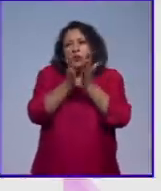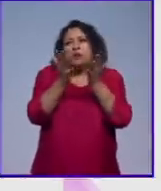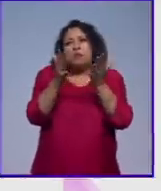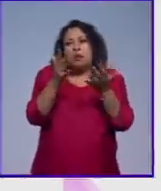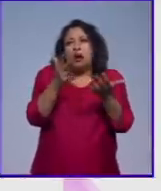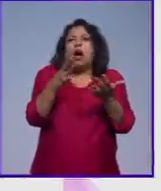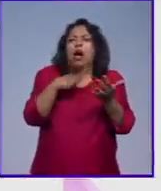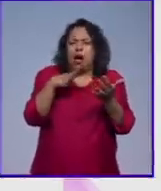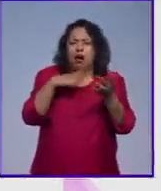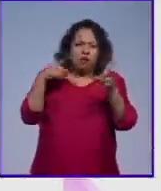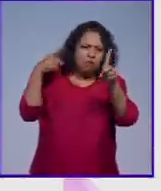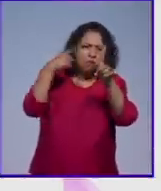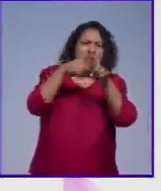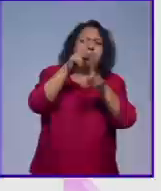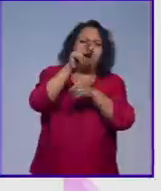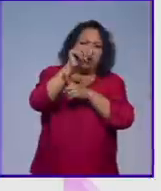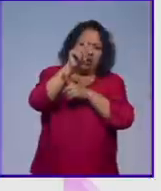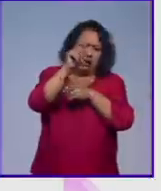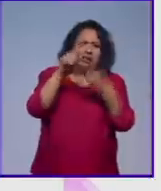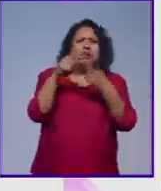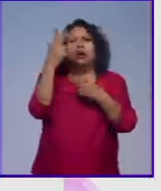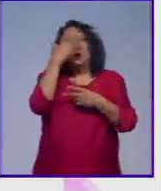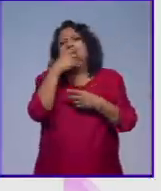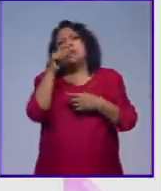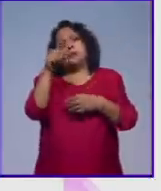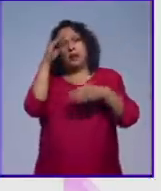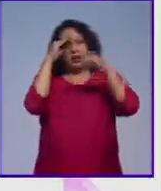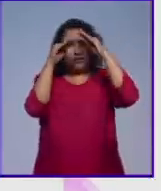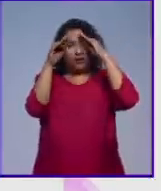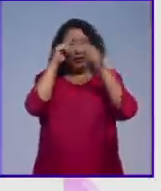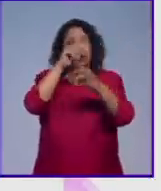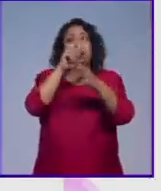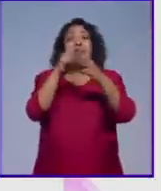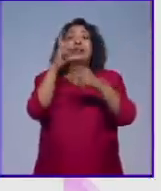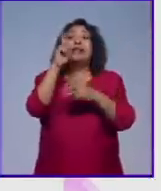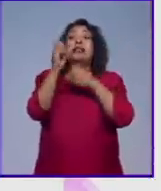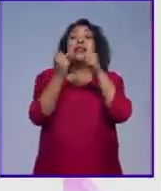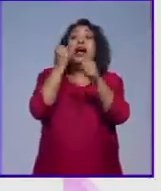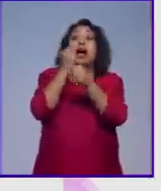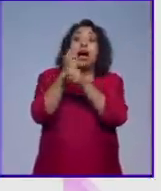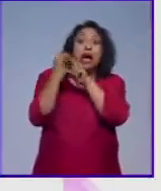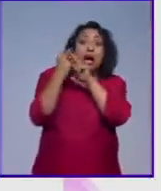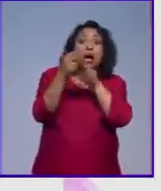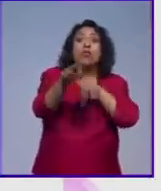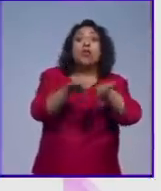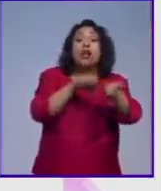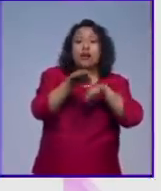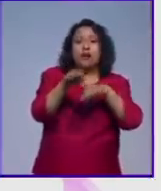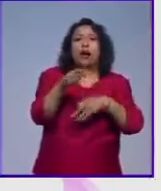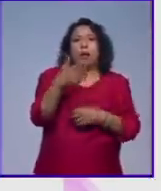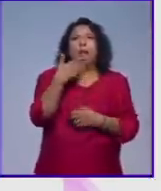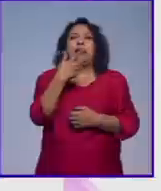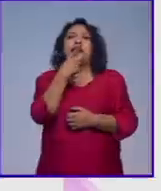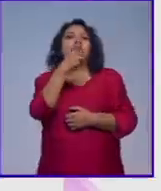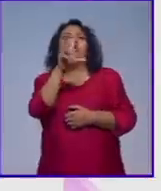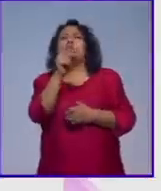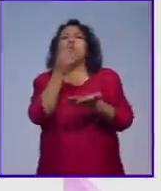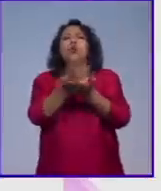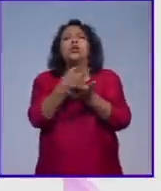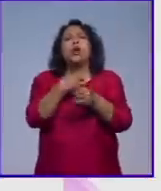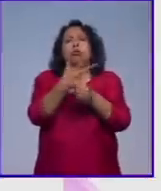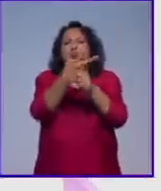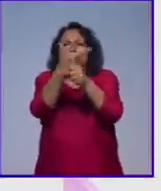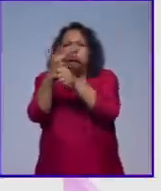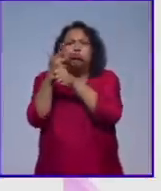sí, plástica, estética, pero también de reflexión. Son 3 décadas, 30 años de trabajo y bien refieres, Laura, no solo de